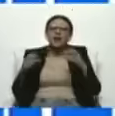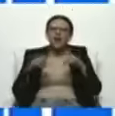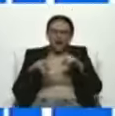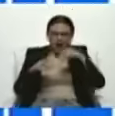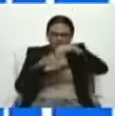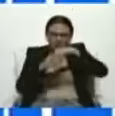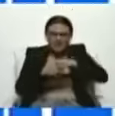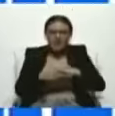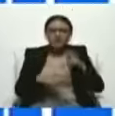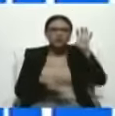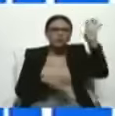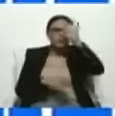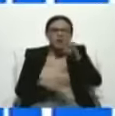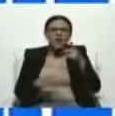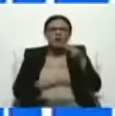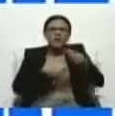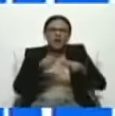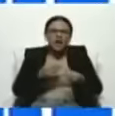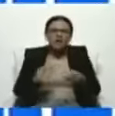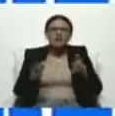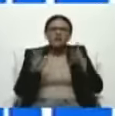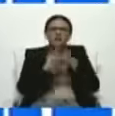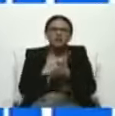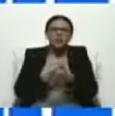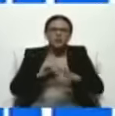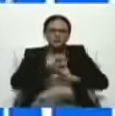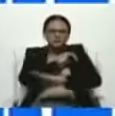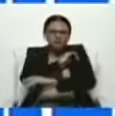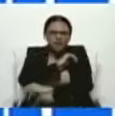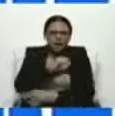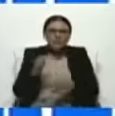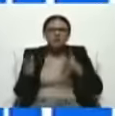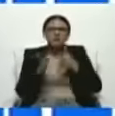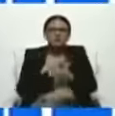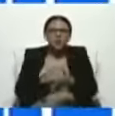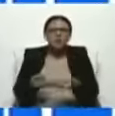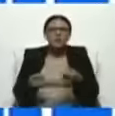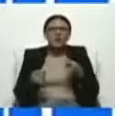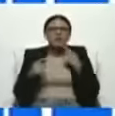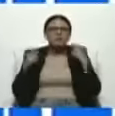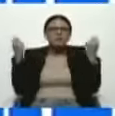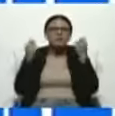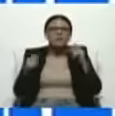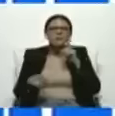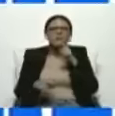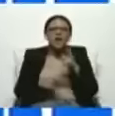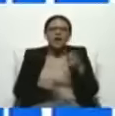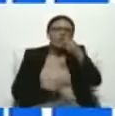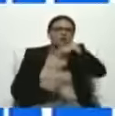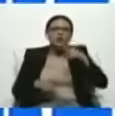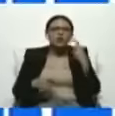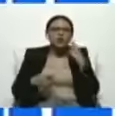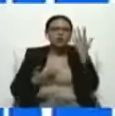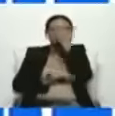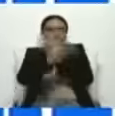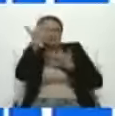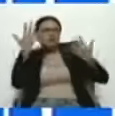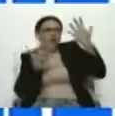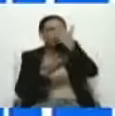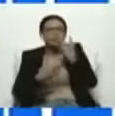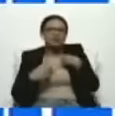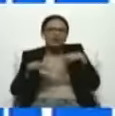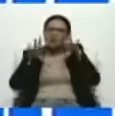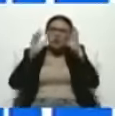dictadura del planeta se llama las grandes corporaciones o empresariales o mediáticas que deciden construir una verdad